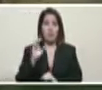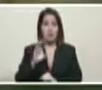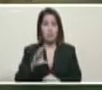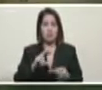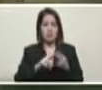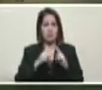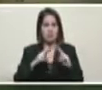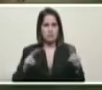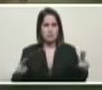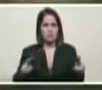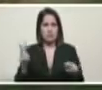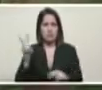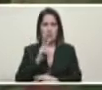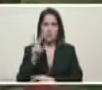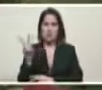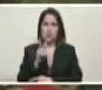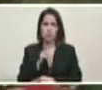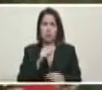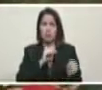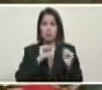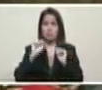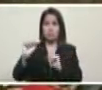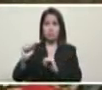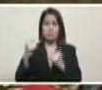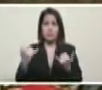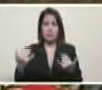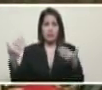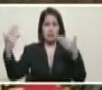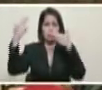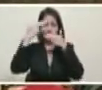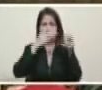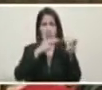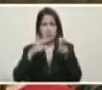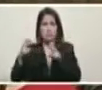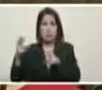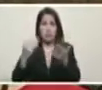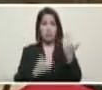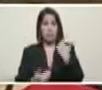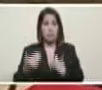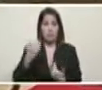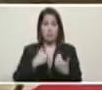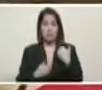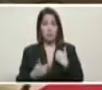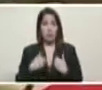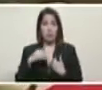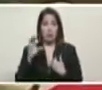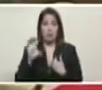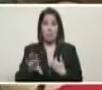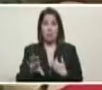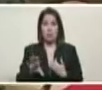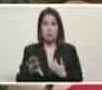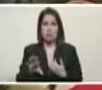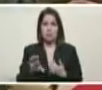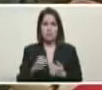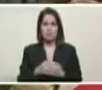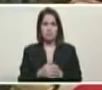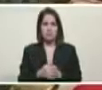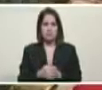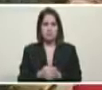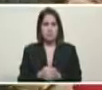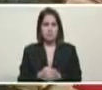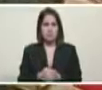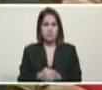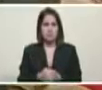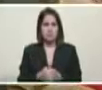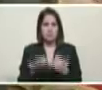de Venezuela y contrarrestar estos ataques terroristas de las cuales ha sido víctima el país y específicamente los integrantes